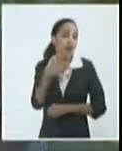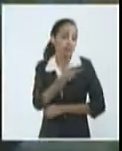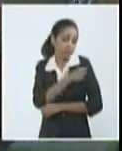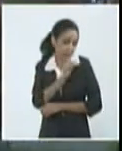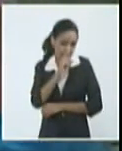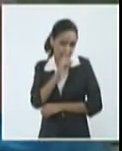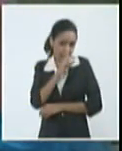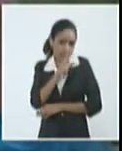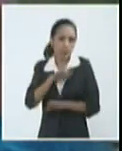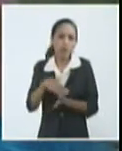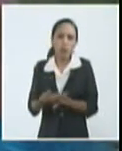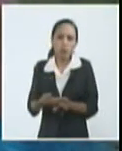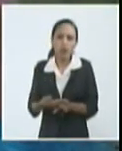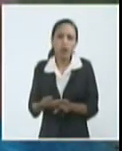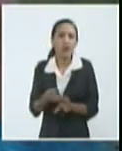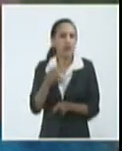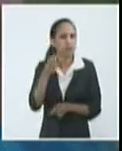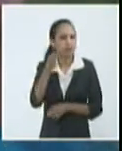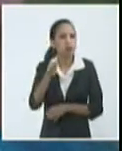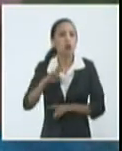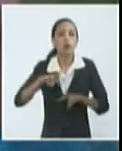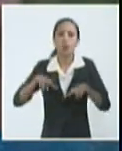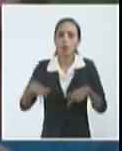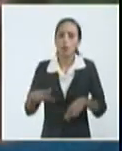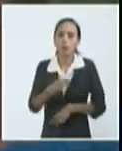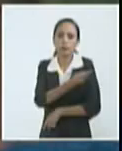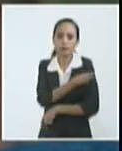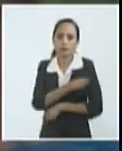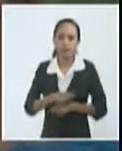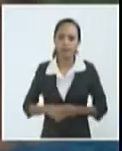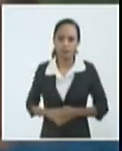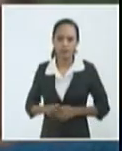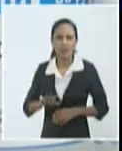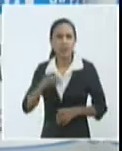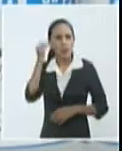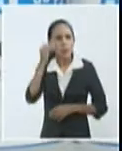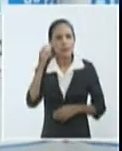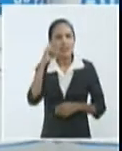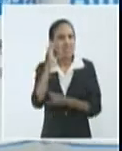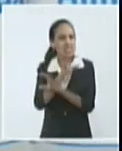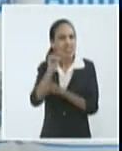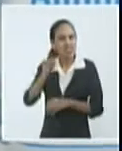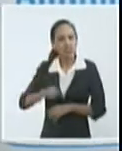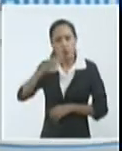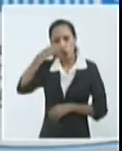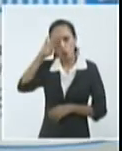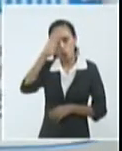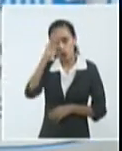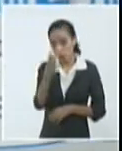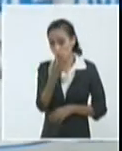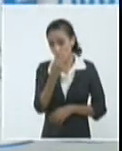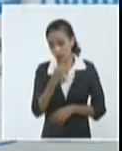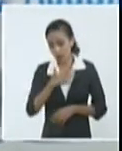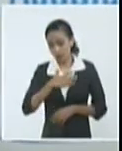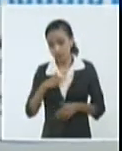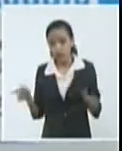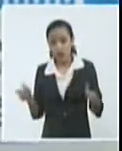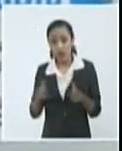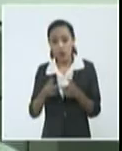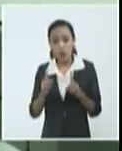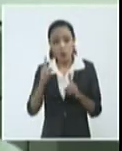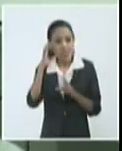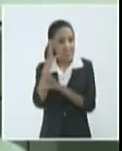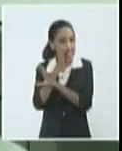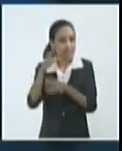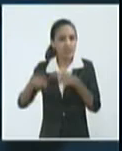explicado. ¿Qué consideraciones han hecho los científicos cubanos que las compartieron con nosotros en la sesión científica que se desarrolló el